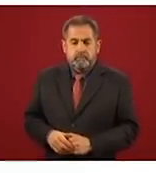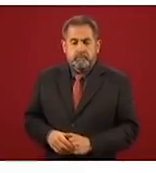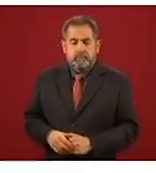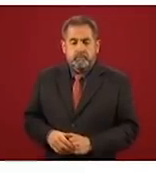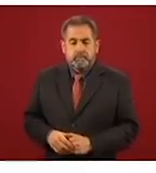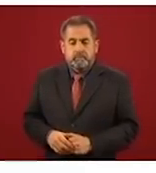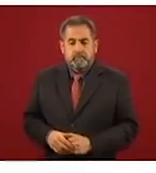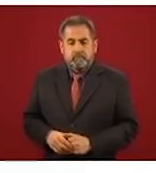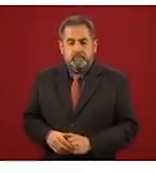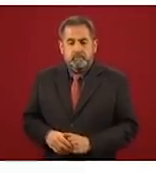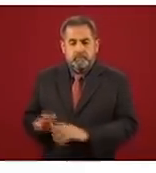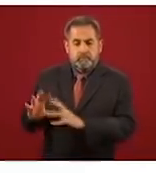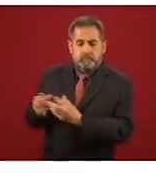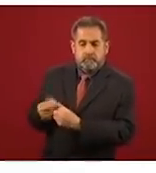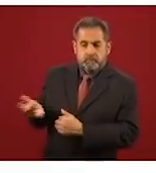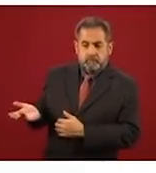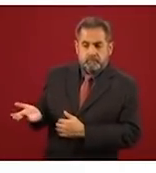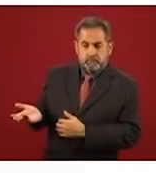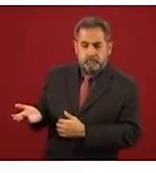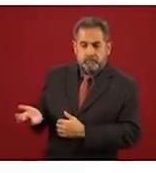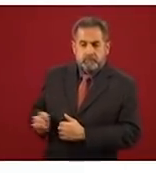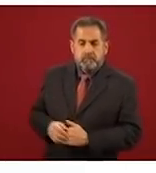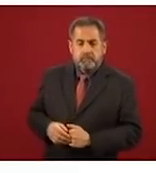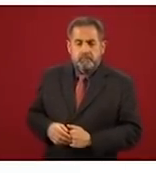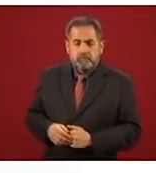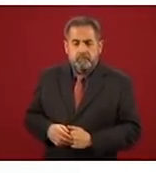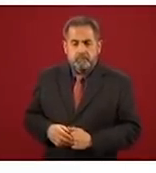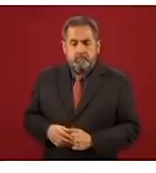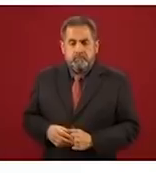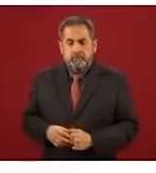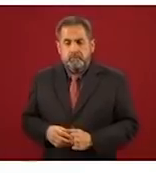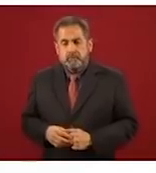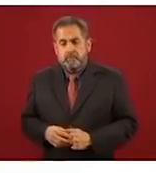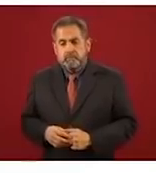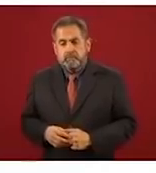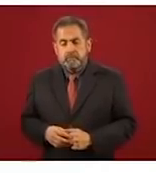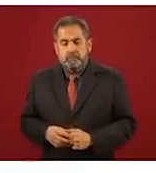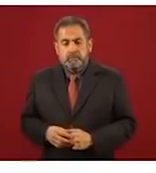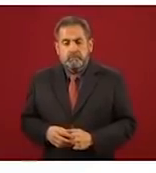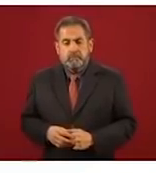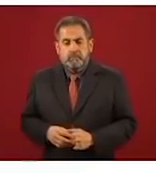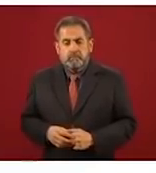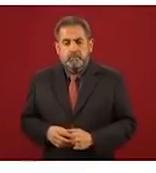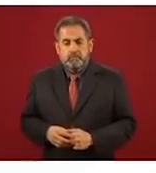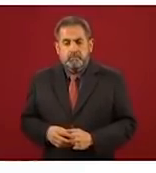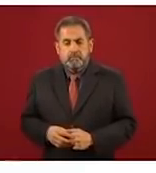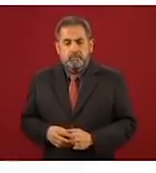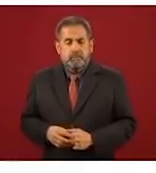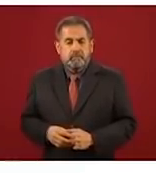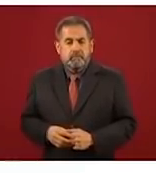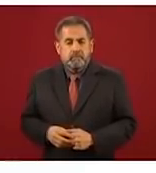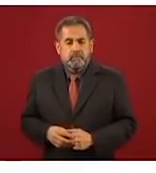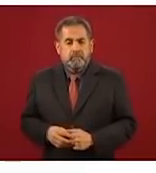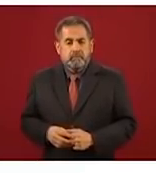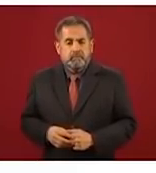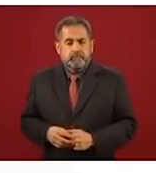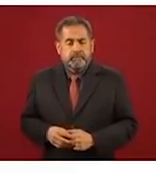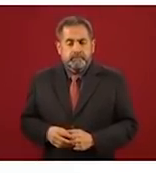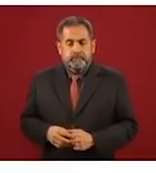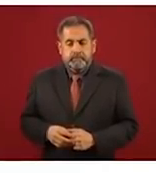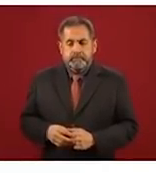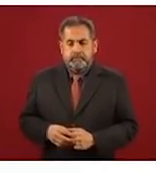Ese es el total, 2800. Estamos hablando de dos, ¿verdad? De cuatro, de Baja California, Palmillas. Ah.